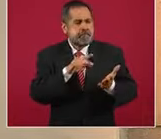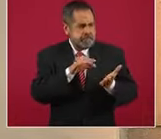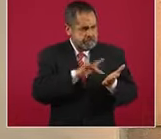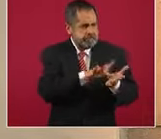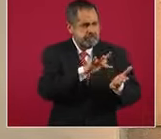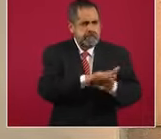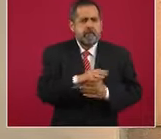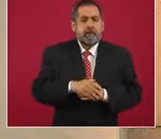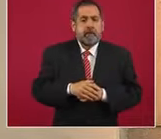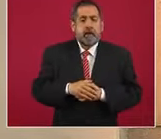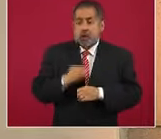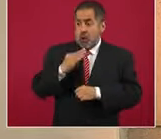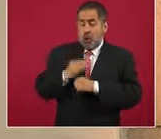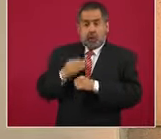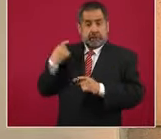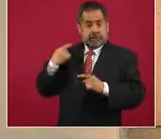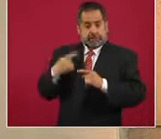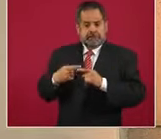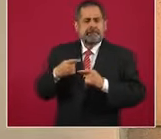la presente administración